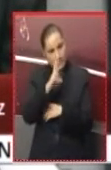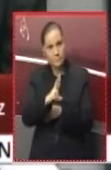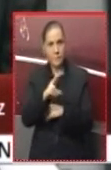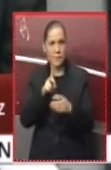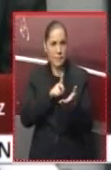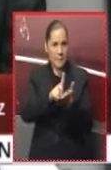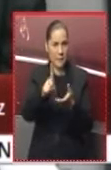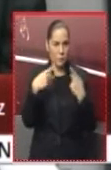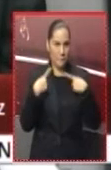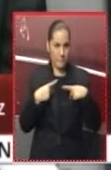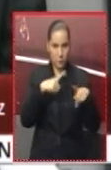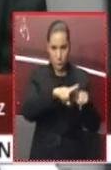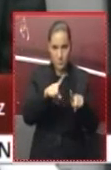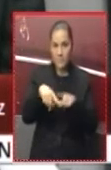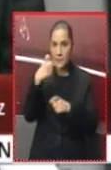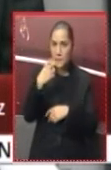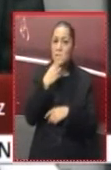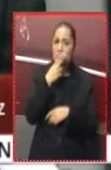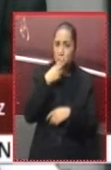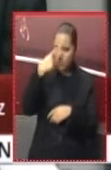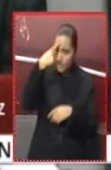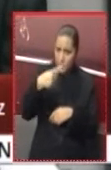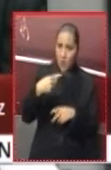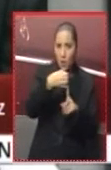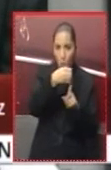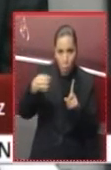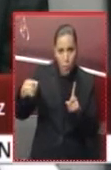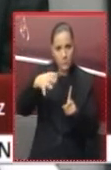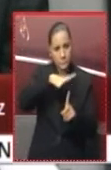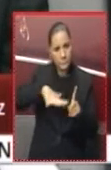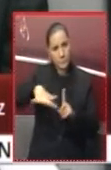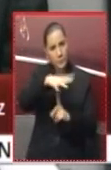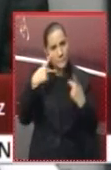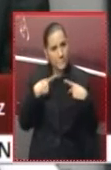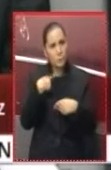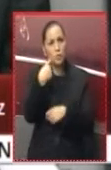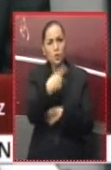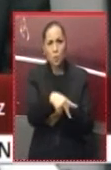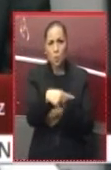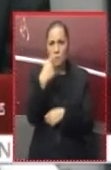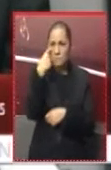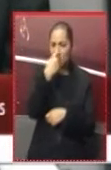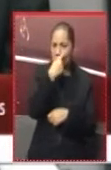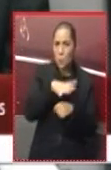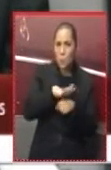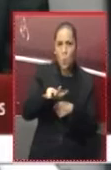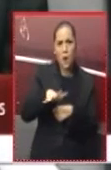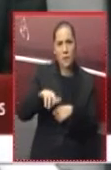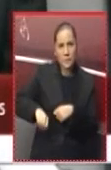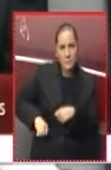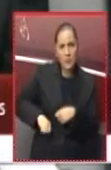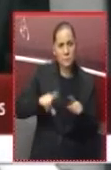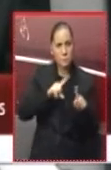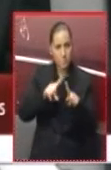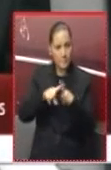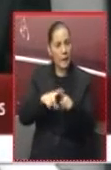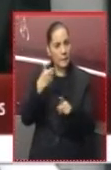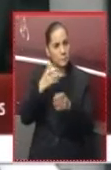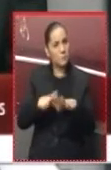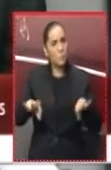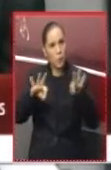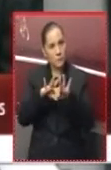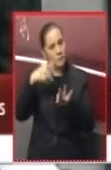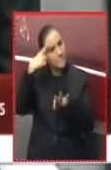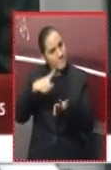o los que demanda el orden público y el interés social, para así generar certidumbre y predictibilidad e impulsar el desarrollo de